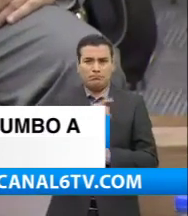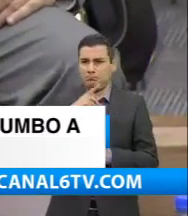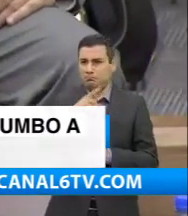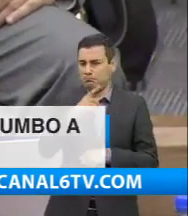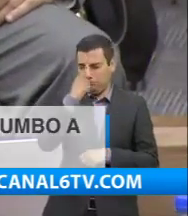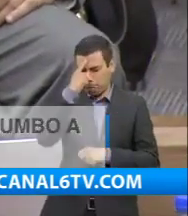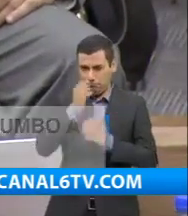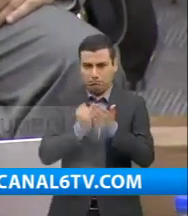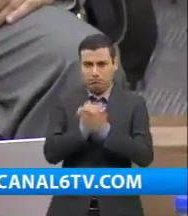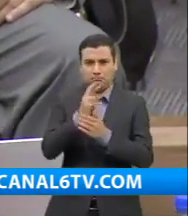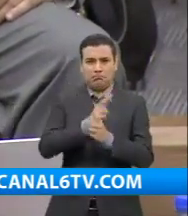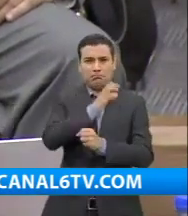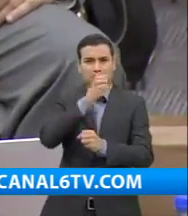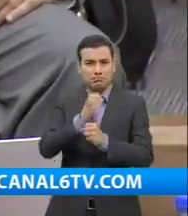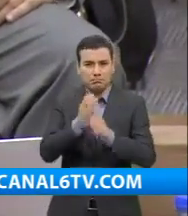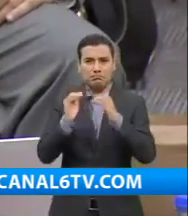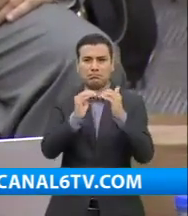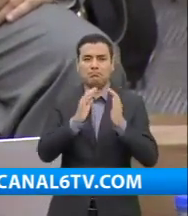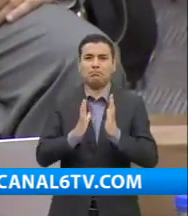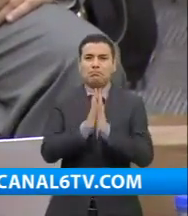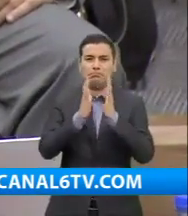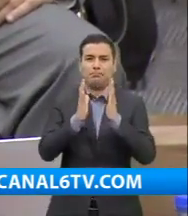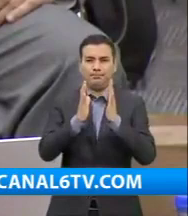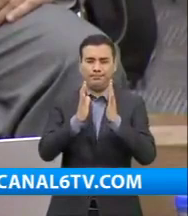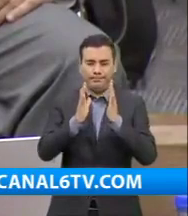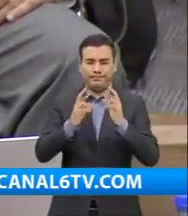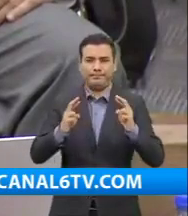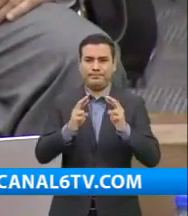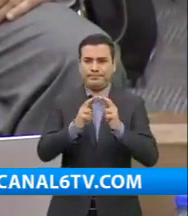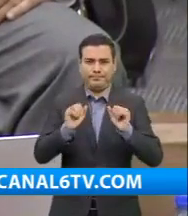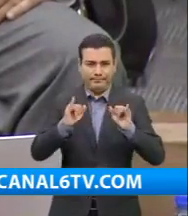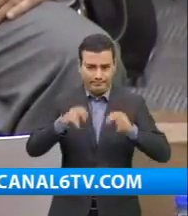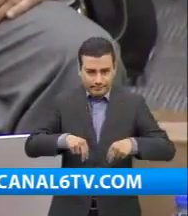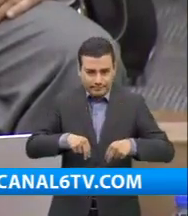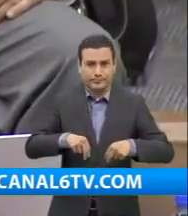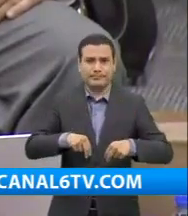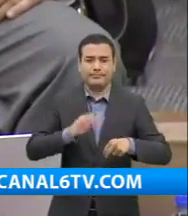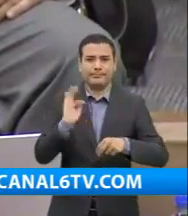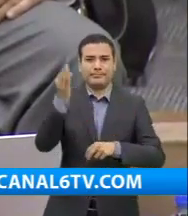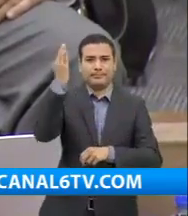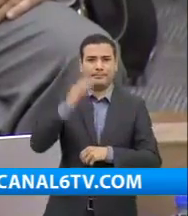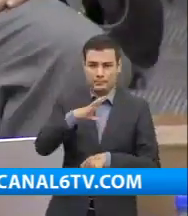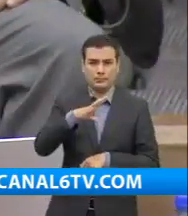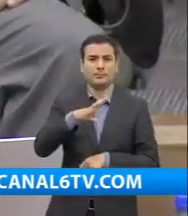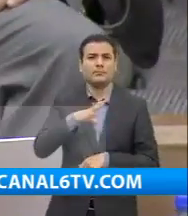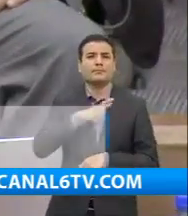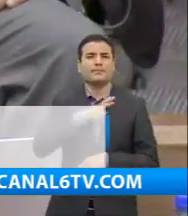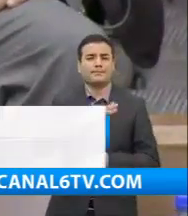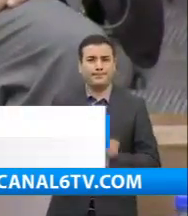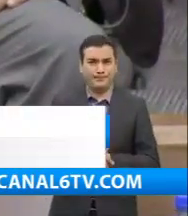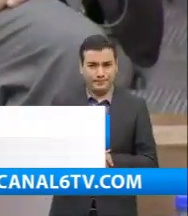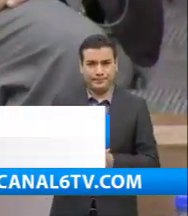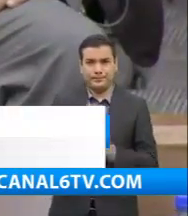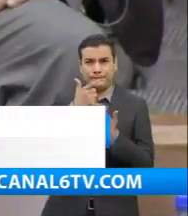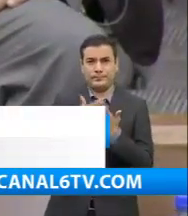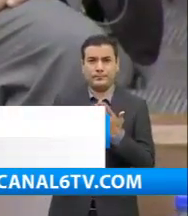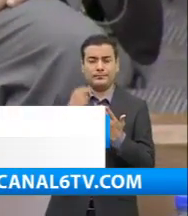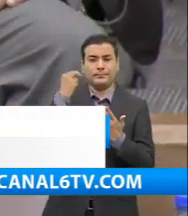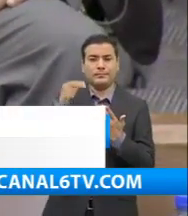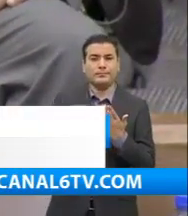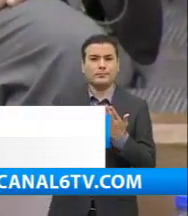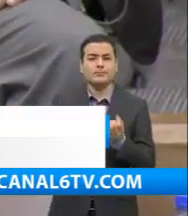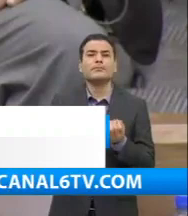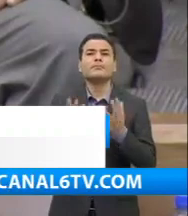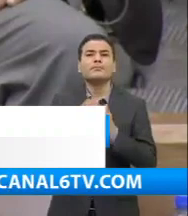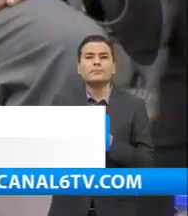INE planea realizar acciones nuevas como el voto en prisión preventiva en el país y el voto extranjero en tres modalidades. Que la lista nominal será superior